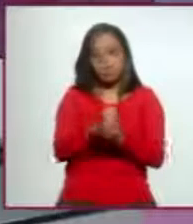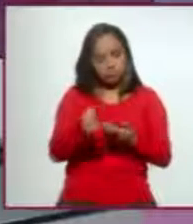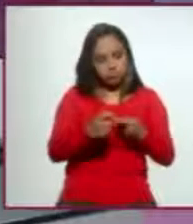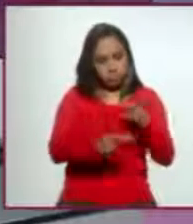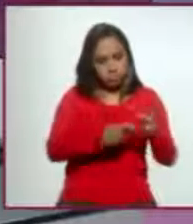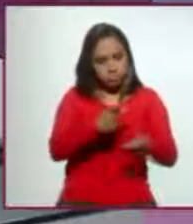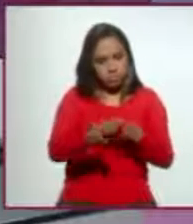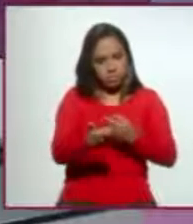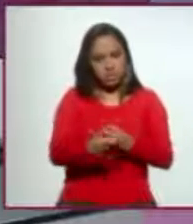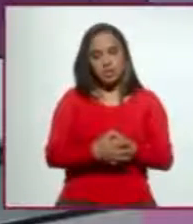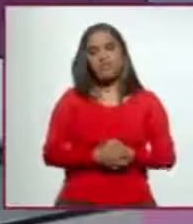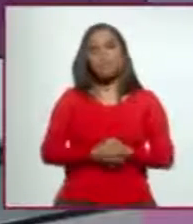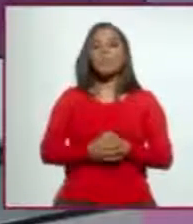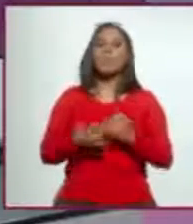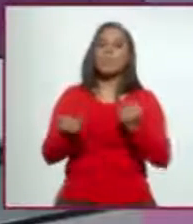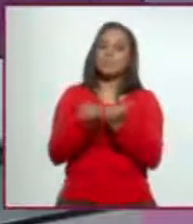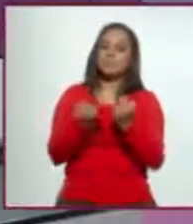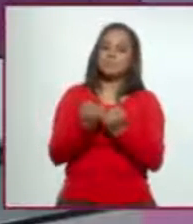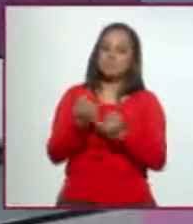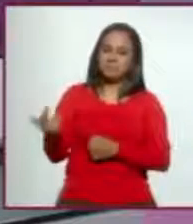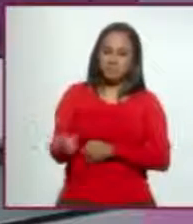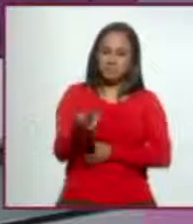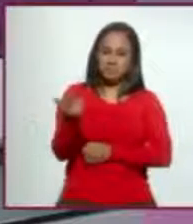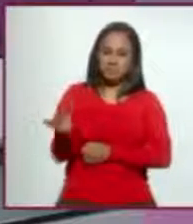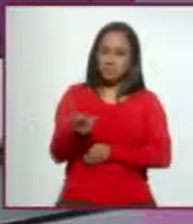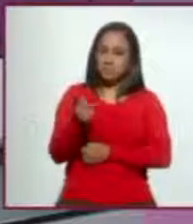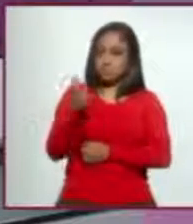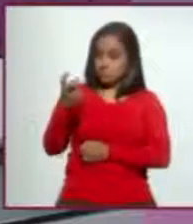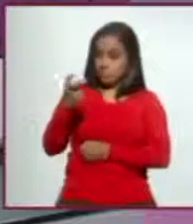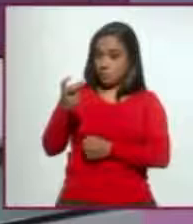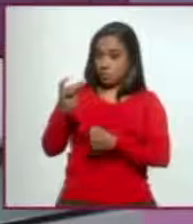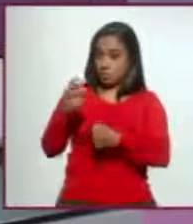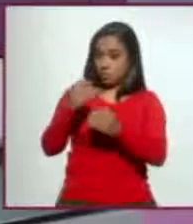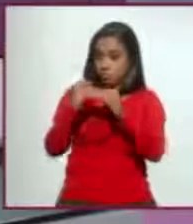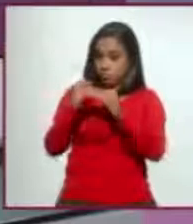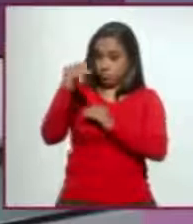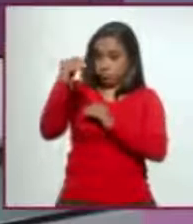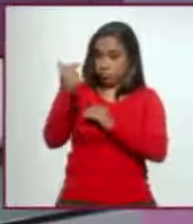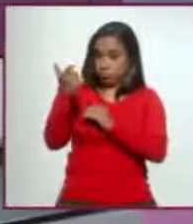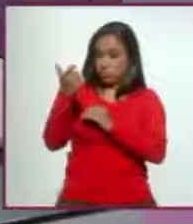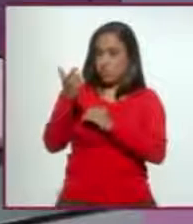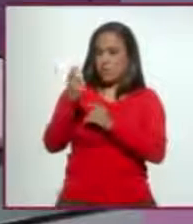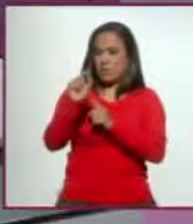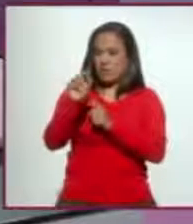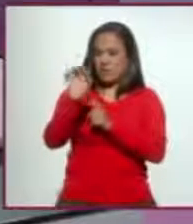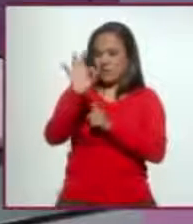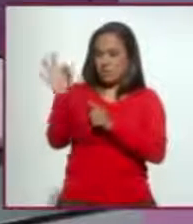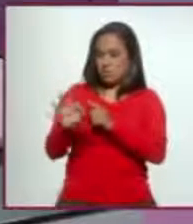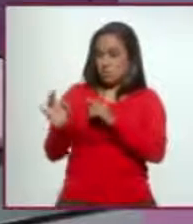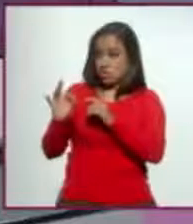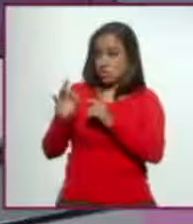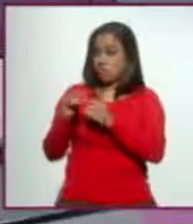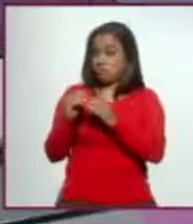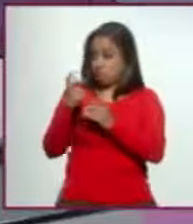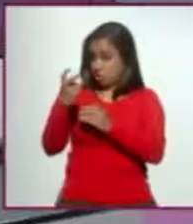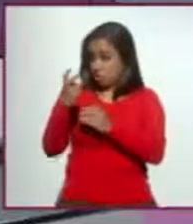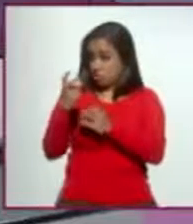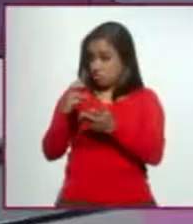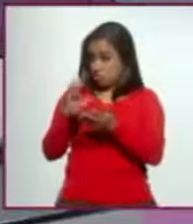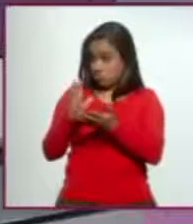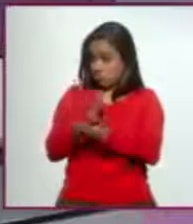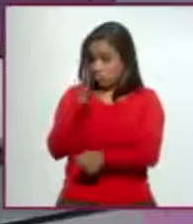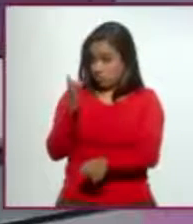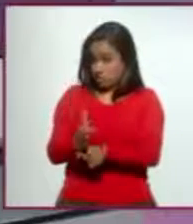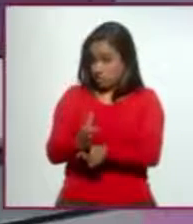preguntamos, Guadalupe, si era suficiente este incremento de 20%, como bien señalaste. ¿A usted